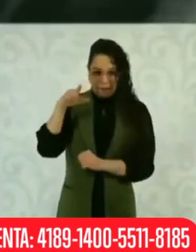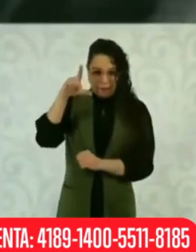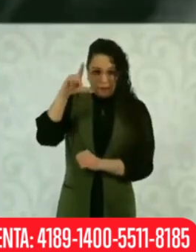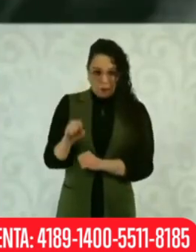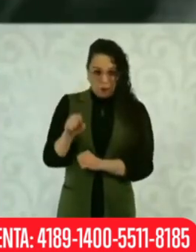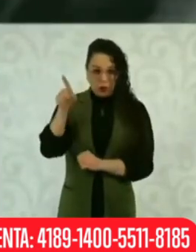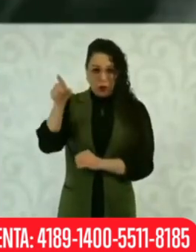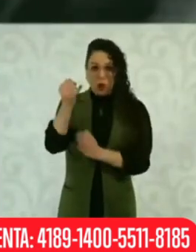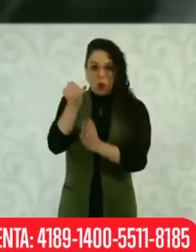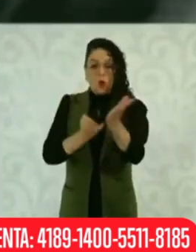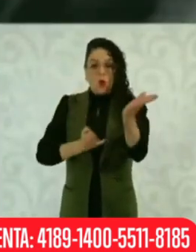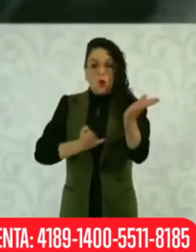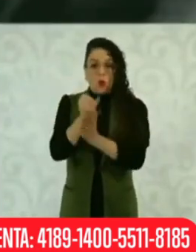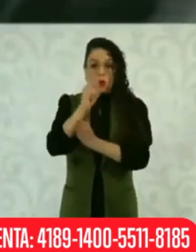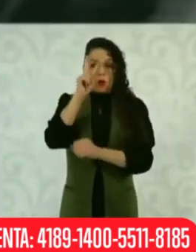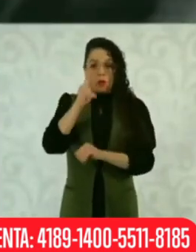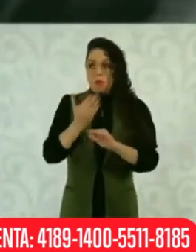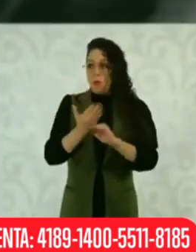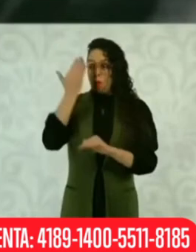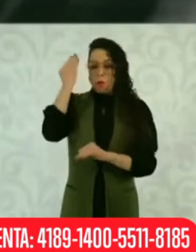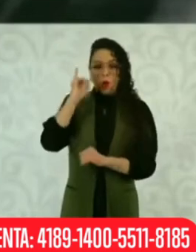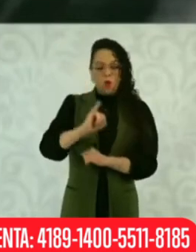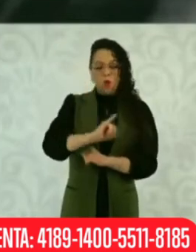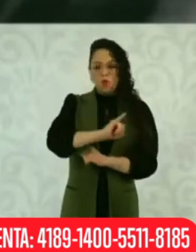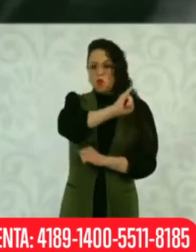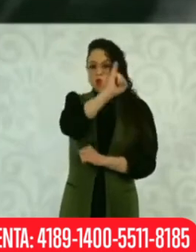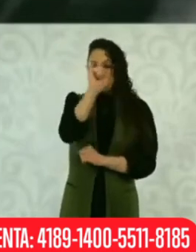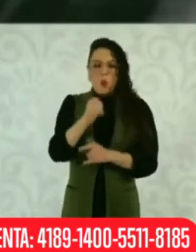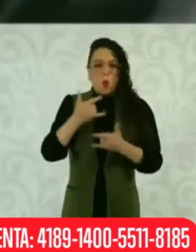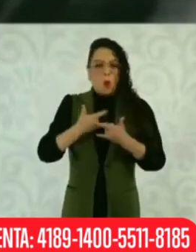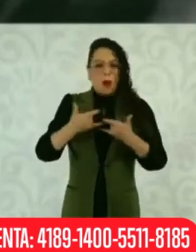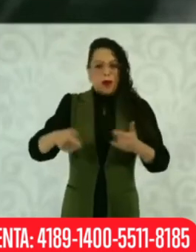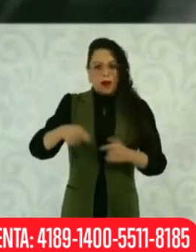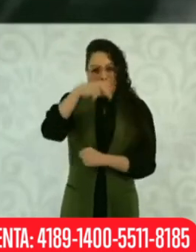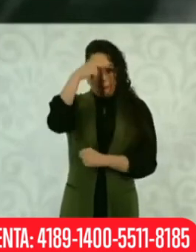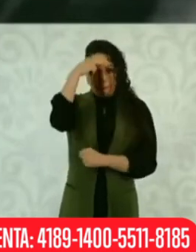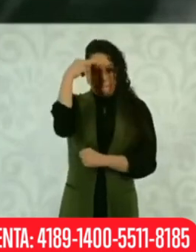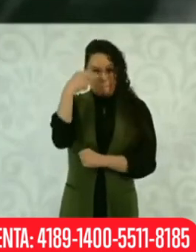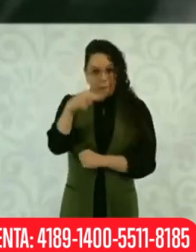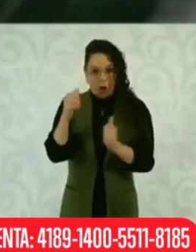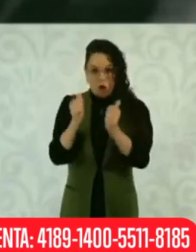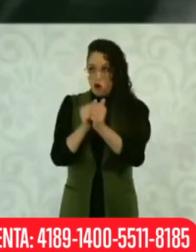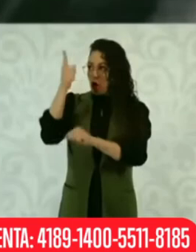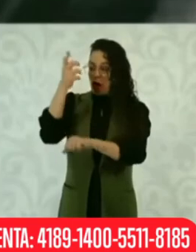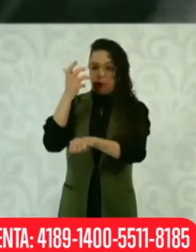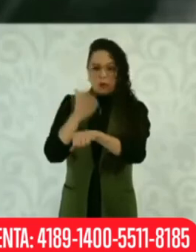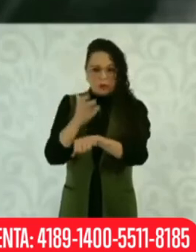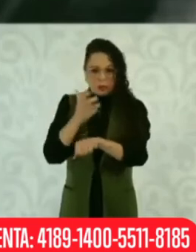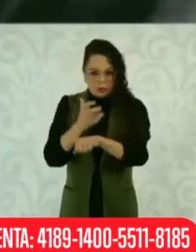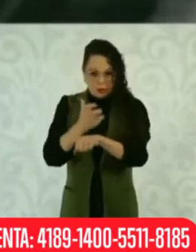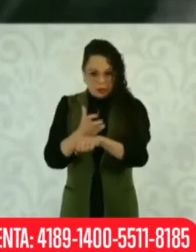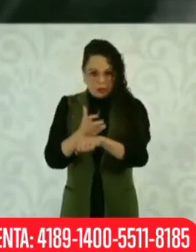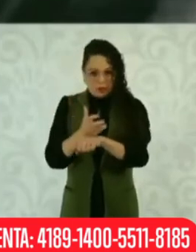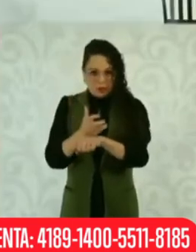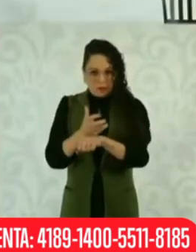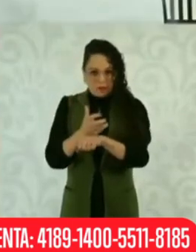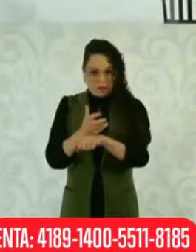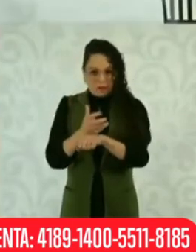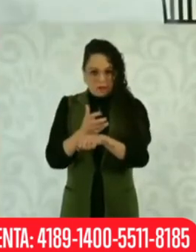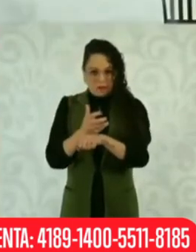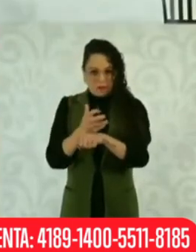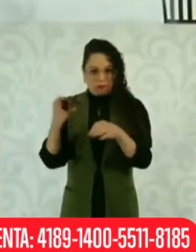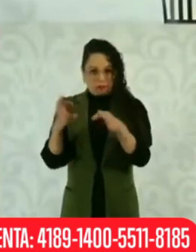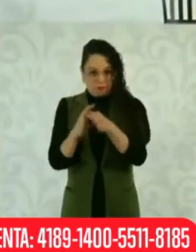sido única en la historia bilateral de México y los Estados Unidos. Le ordenó a la Secretaría de